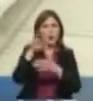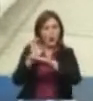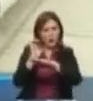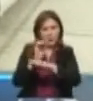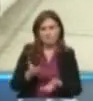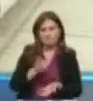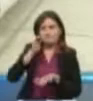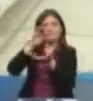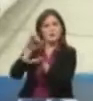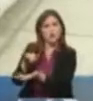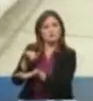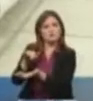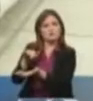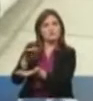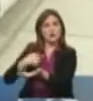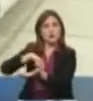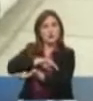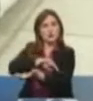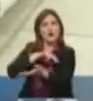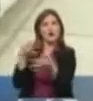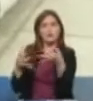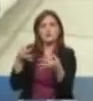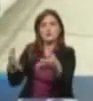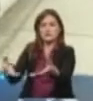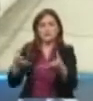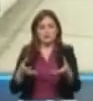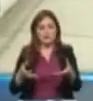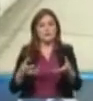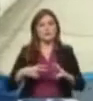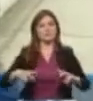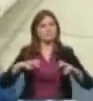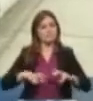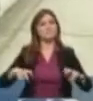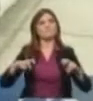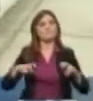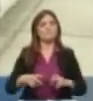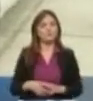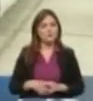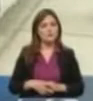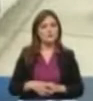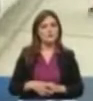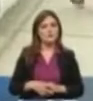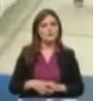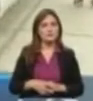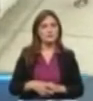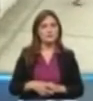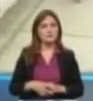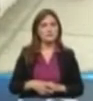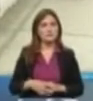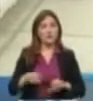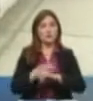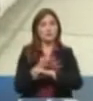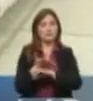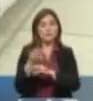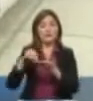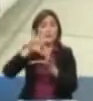ecuatoriano, para nosotros tener elementos de juicio en esta investigación, si cabe así decirlo, que nos ha recomendado el